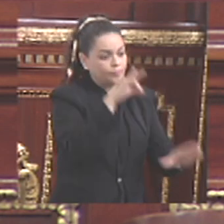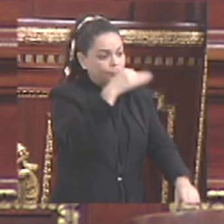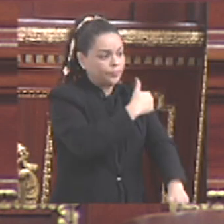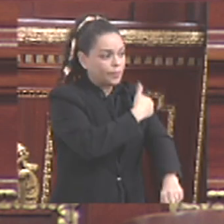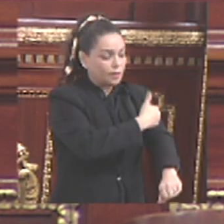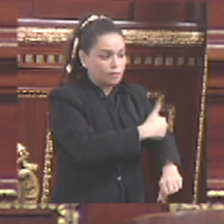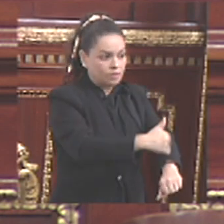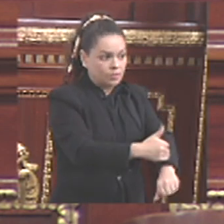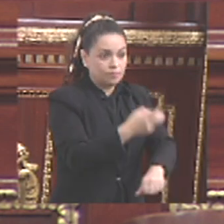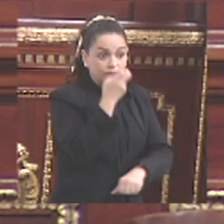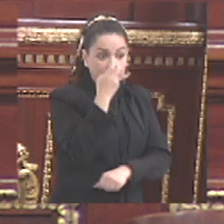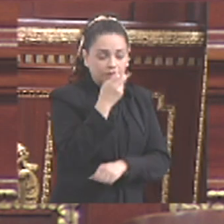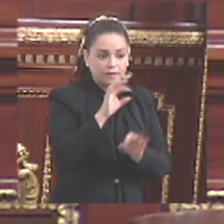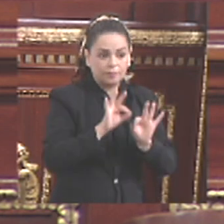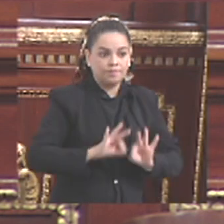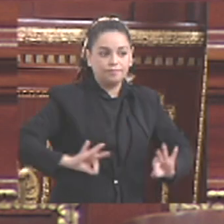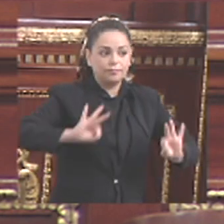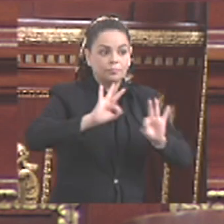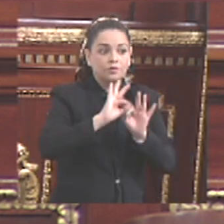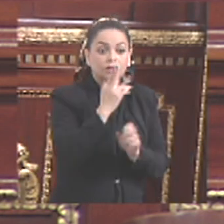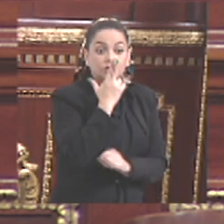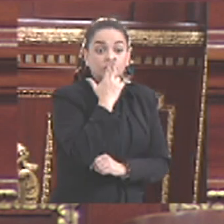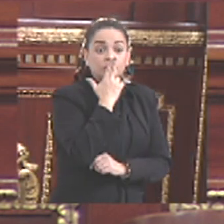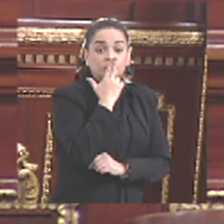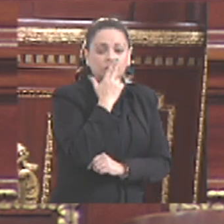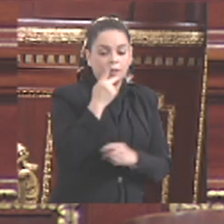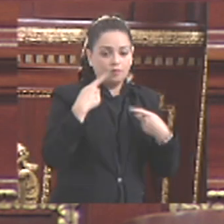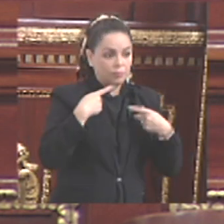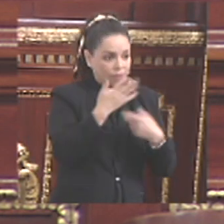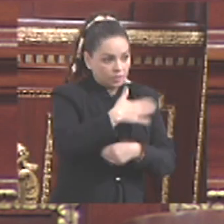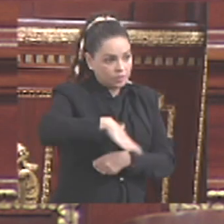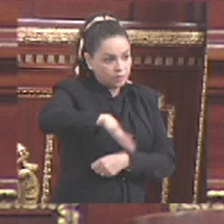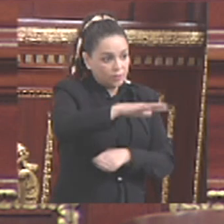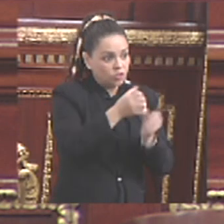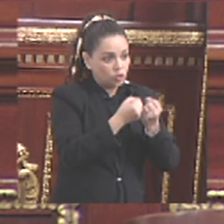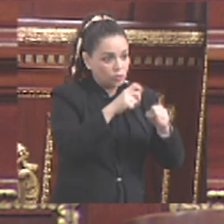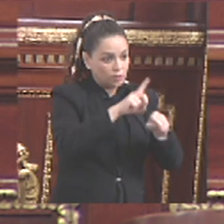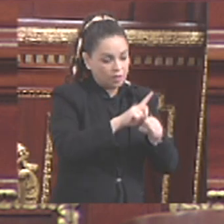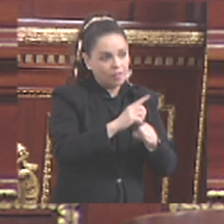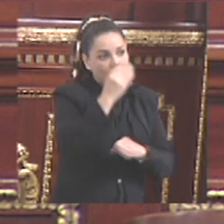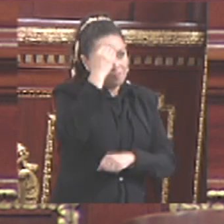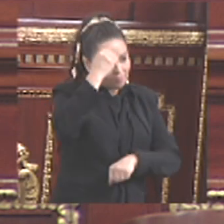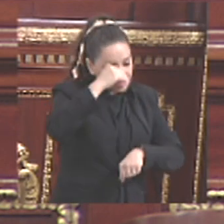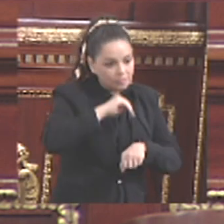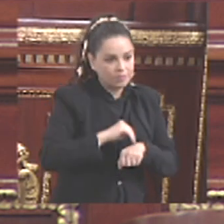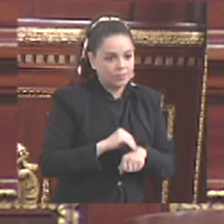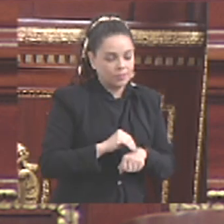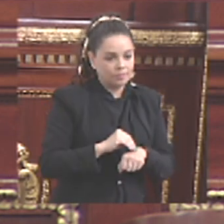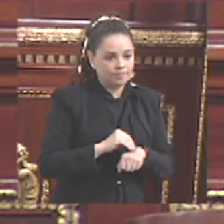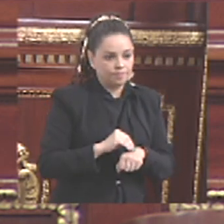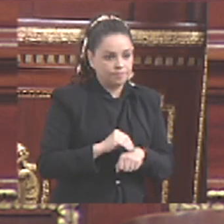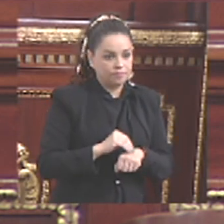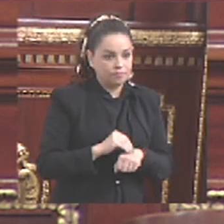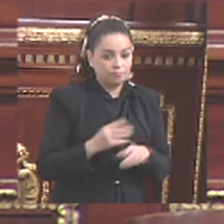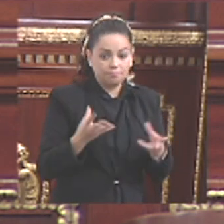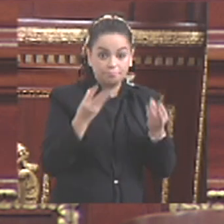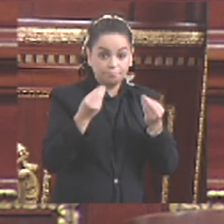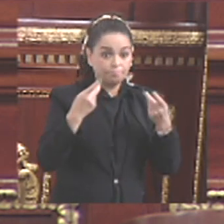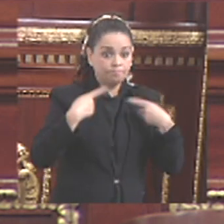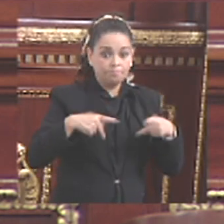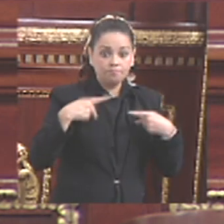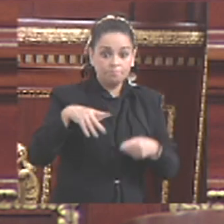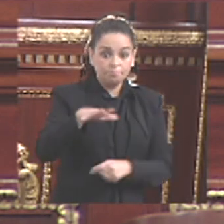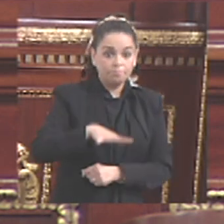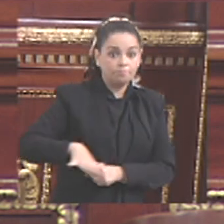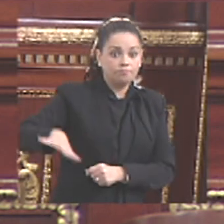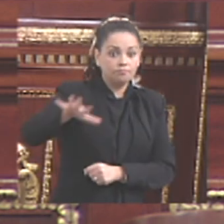sociedad. En esos momentos difíciles, nuestras y nuestros vecinos y amigos se convirtieron en héroes cotidianos,